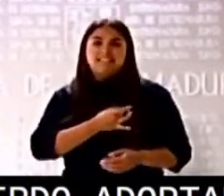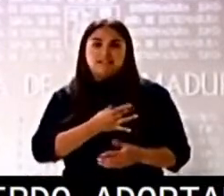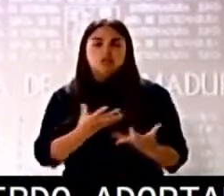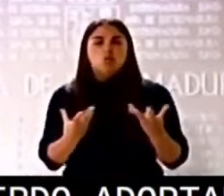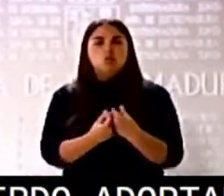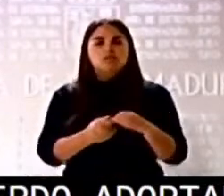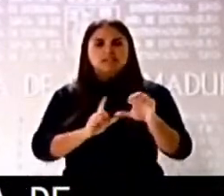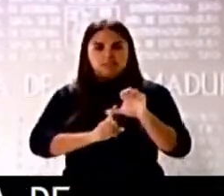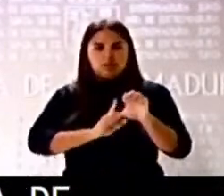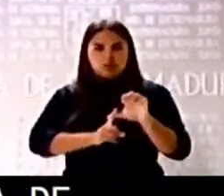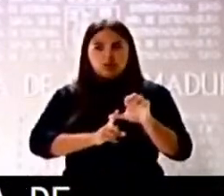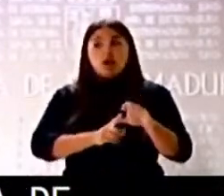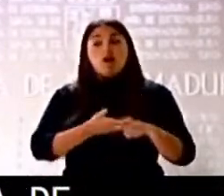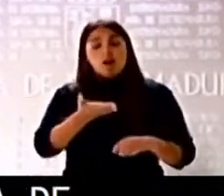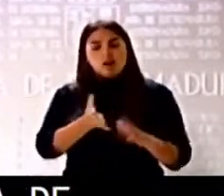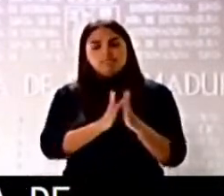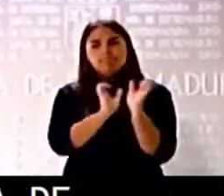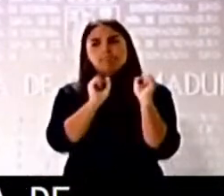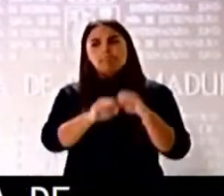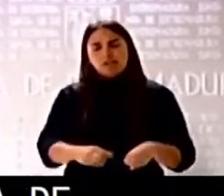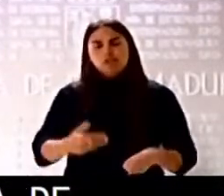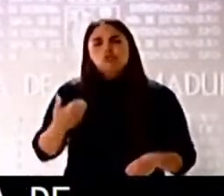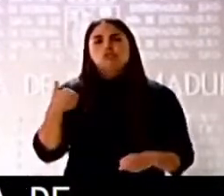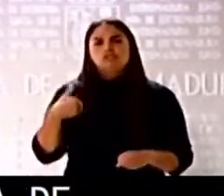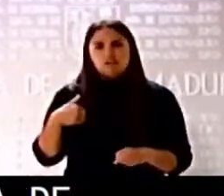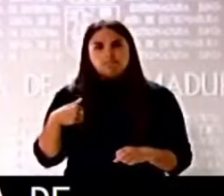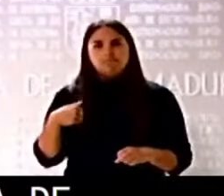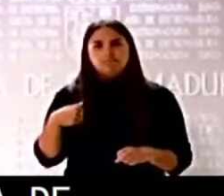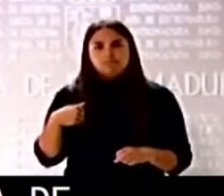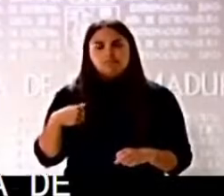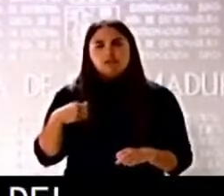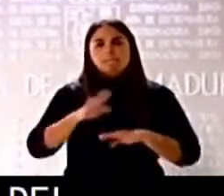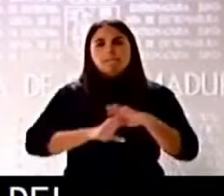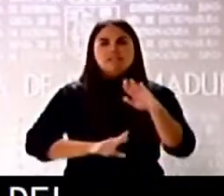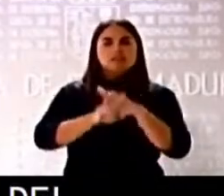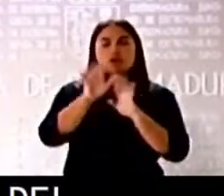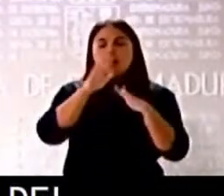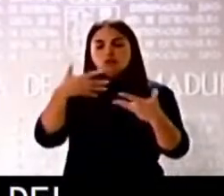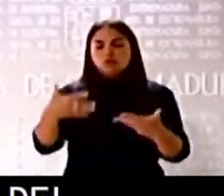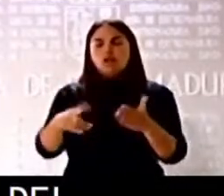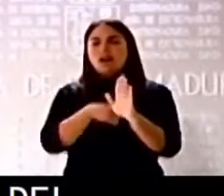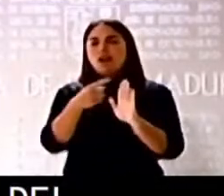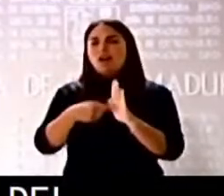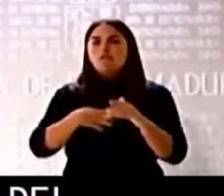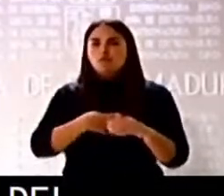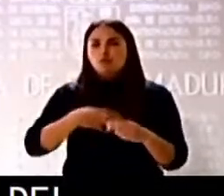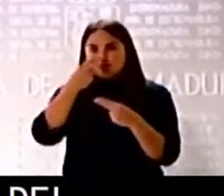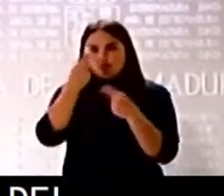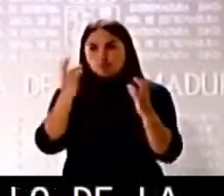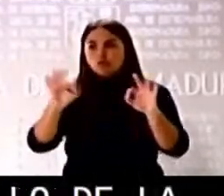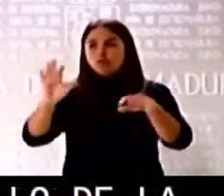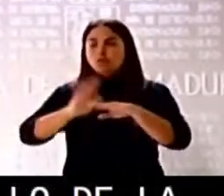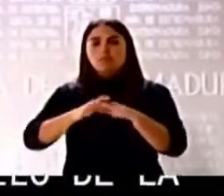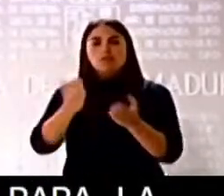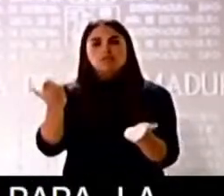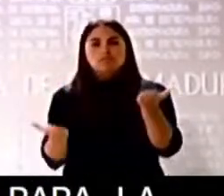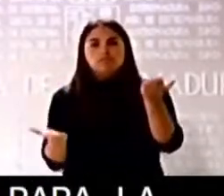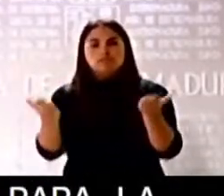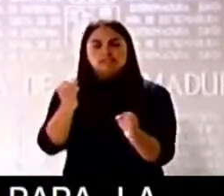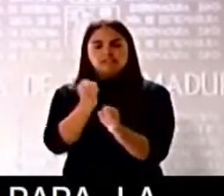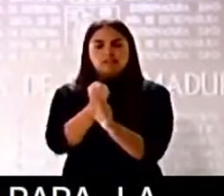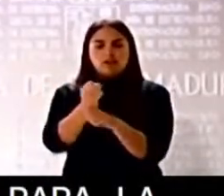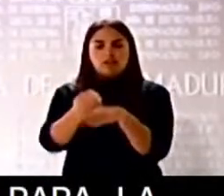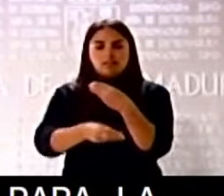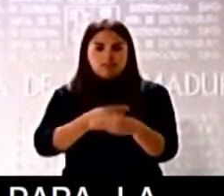Junta de Extremadura, donde se pactó los pilares del desarrollo de la actual Ley de Función Pública, concretamente para la evaluación del desempeño